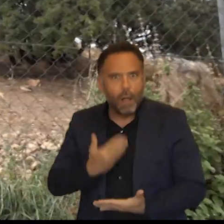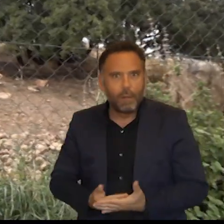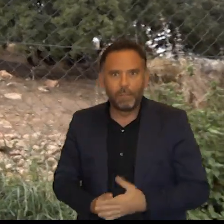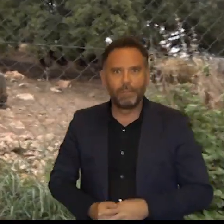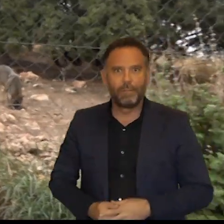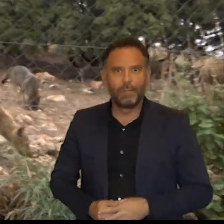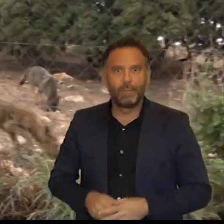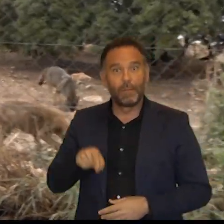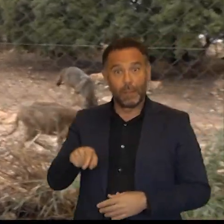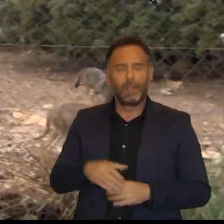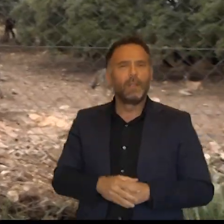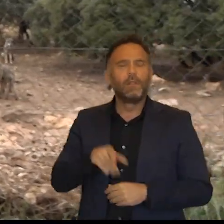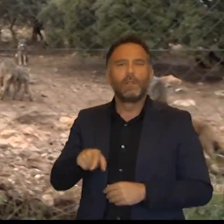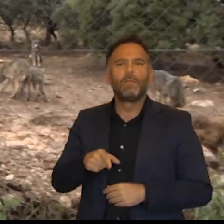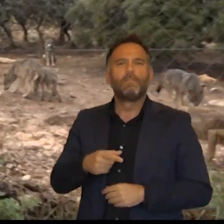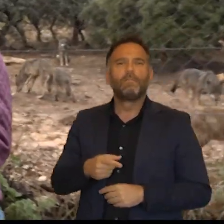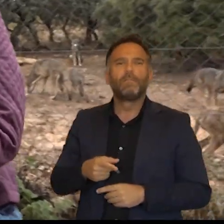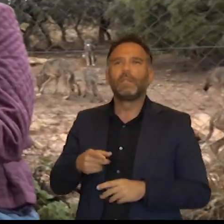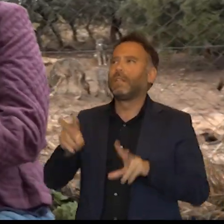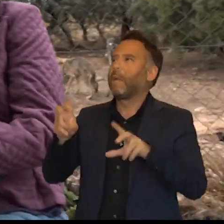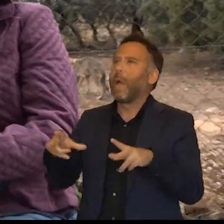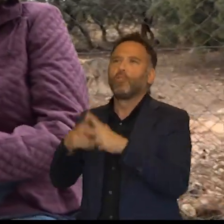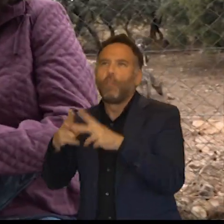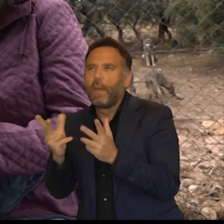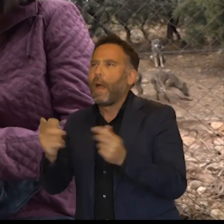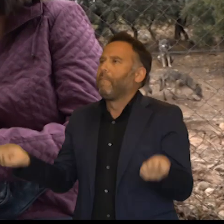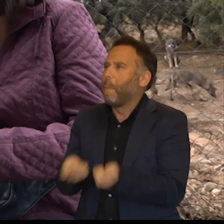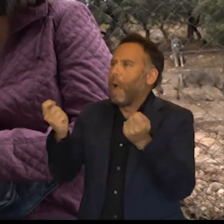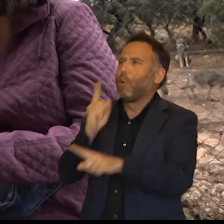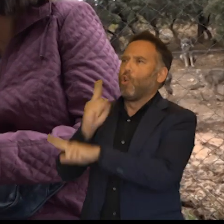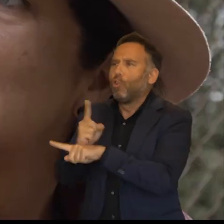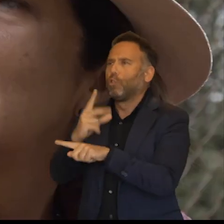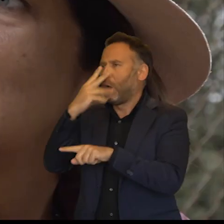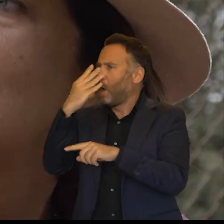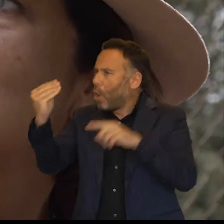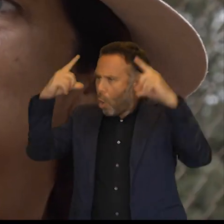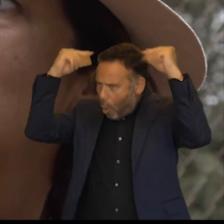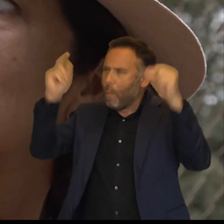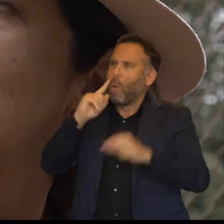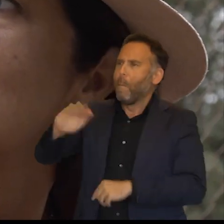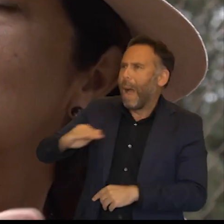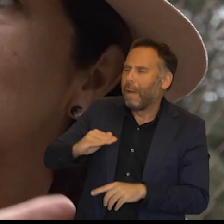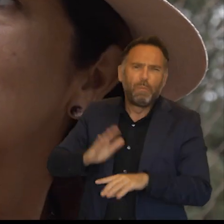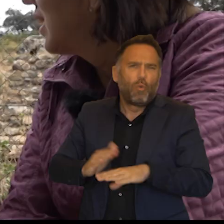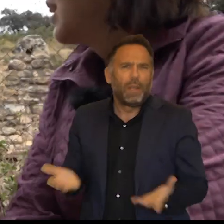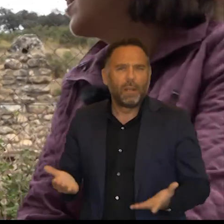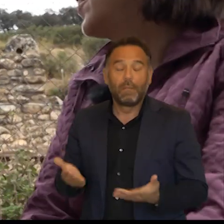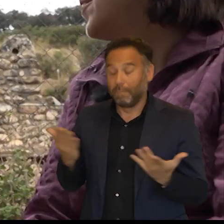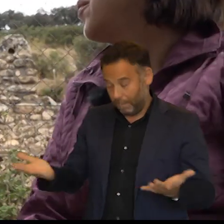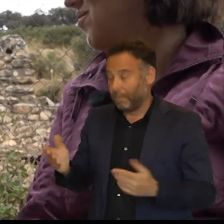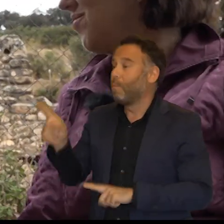indoctrinación que nos hace la sociedad contra el lobo, ¿tú qué piensas? ¿De dónde viene esto? Ahora tenemos el problema de los